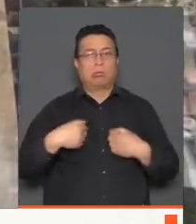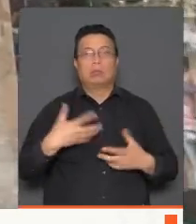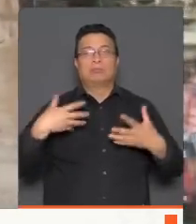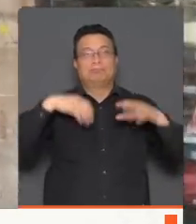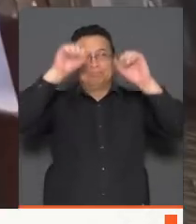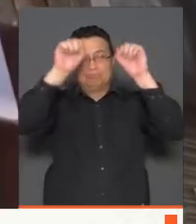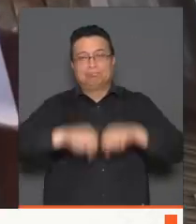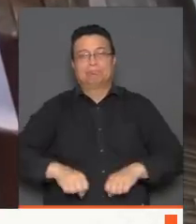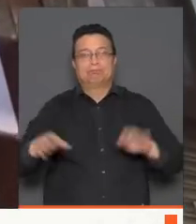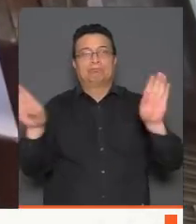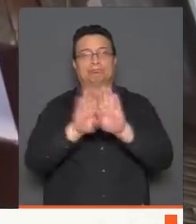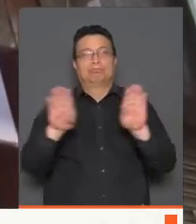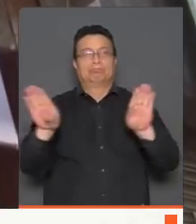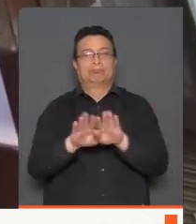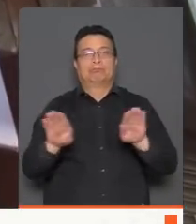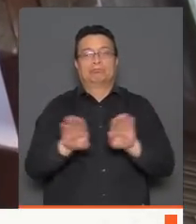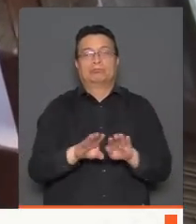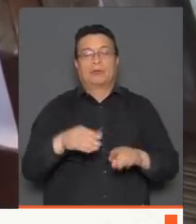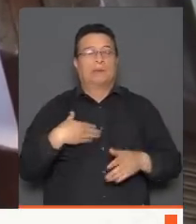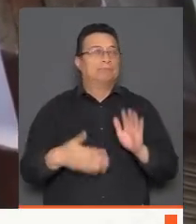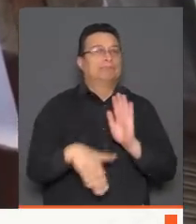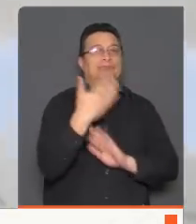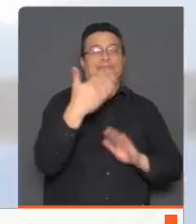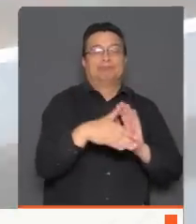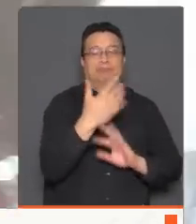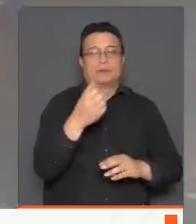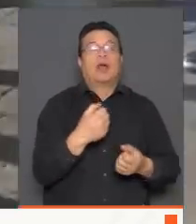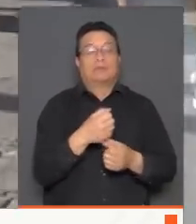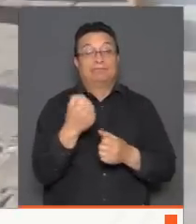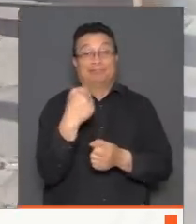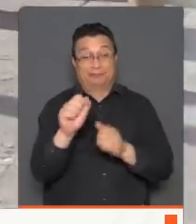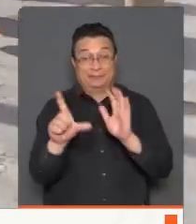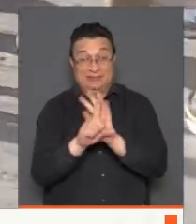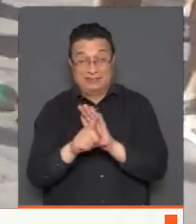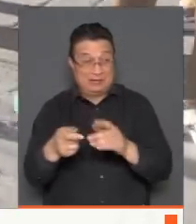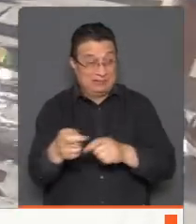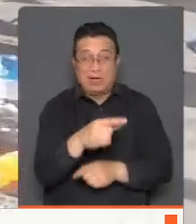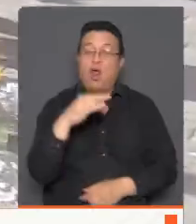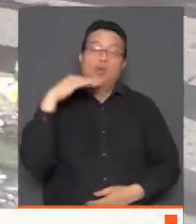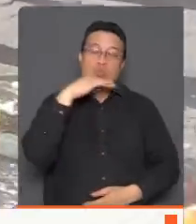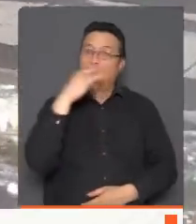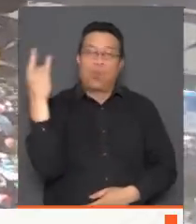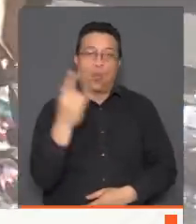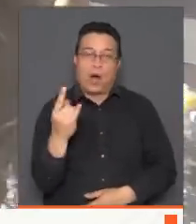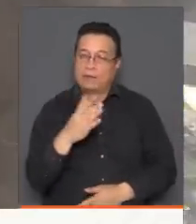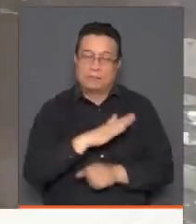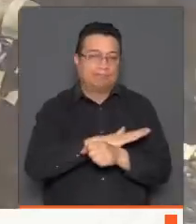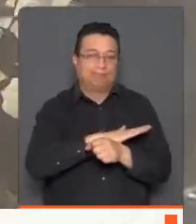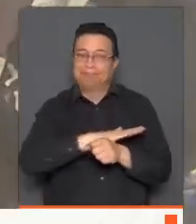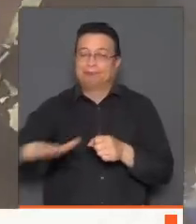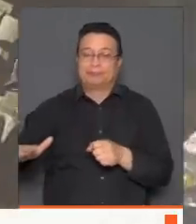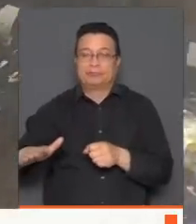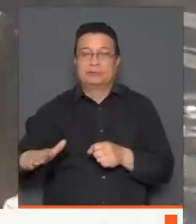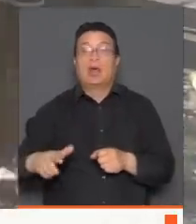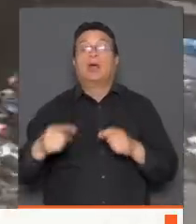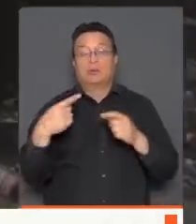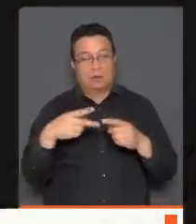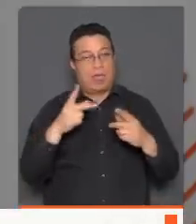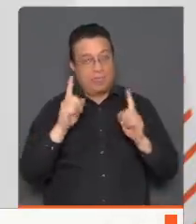sus cortinas. Erradicar el comercio ilegal se hace urgente y para los expertos la señal debe ser